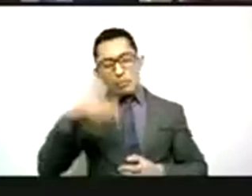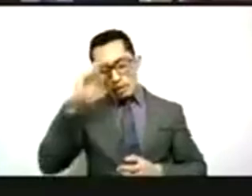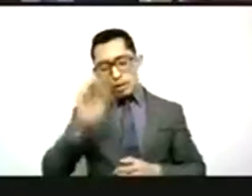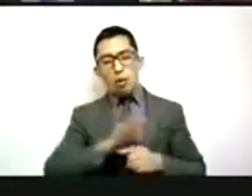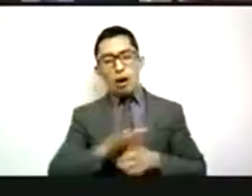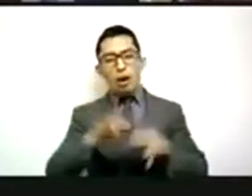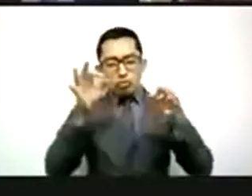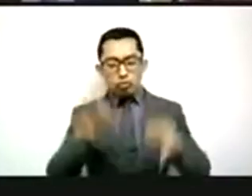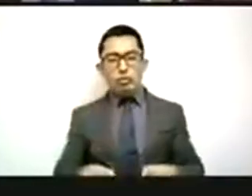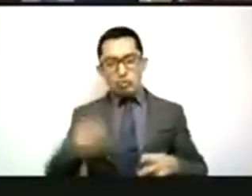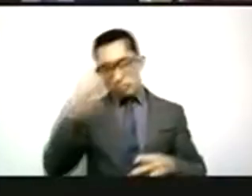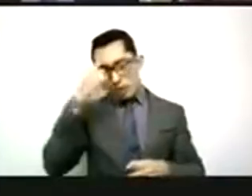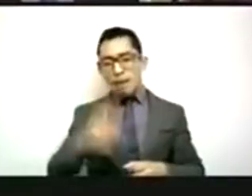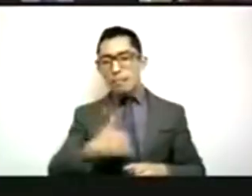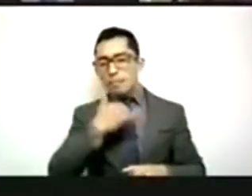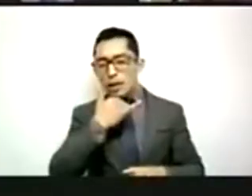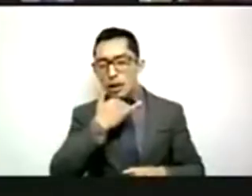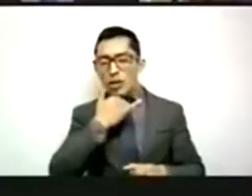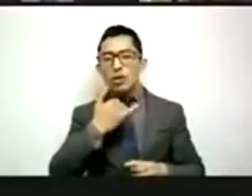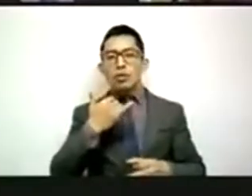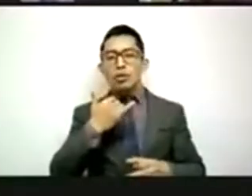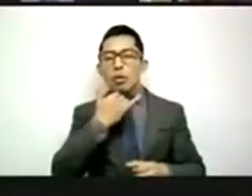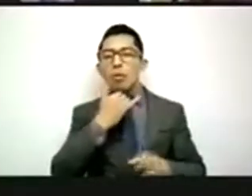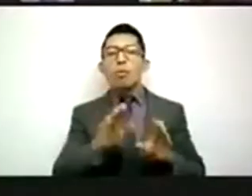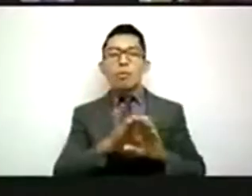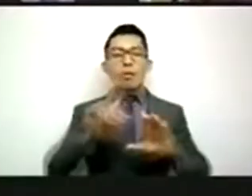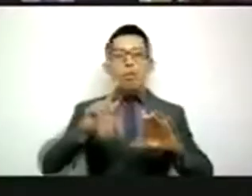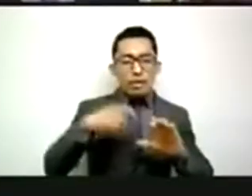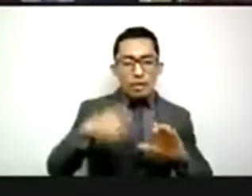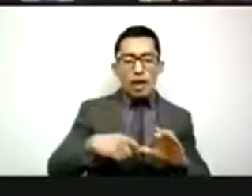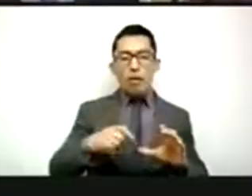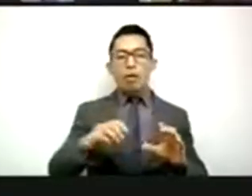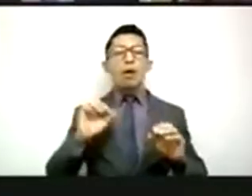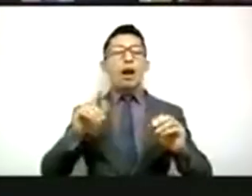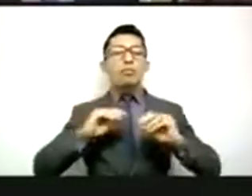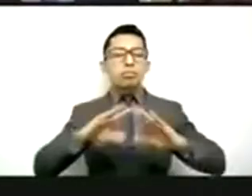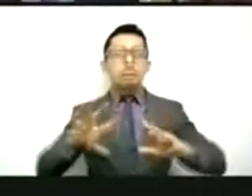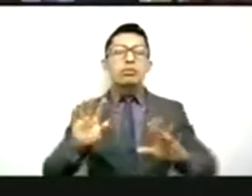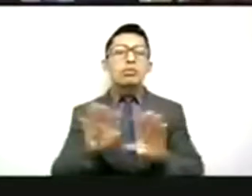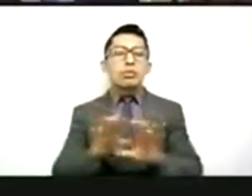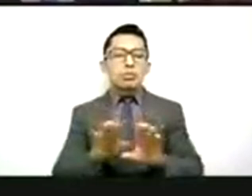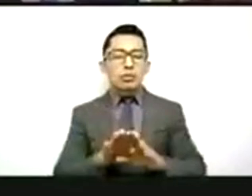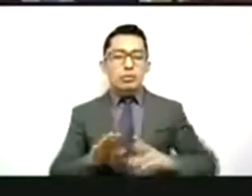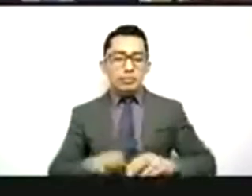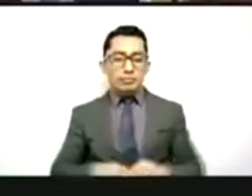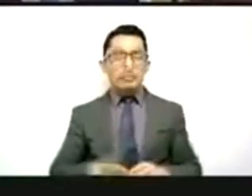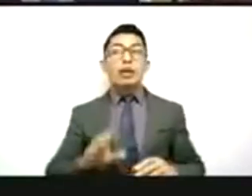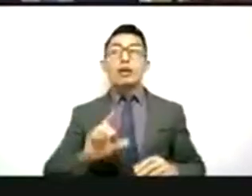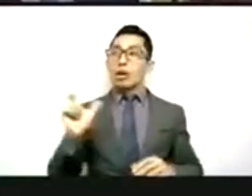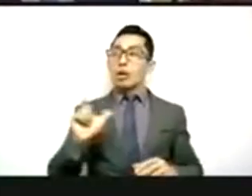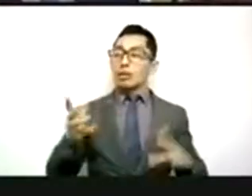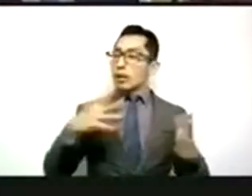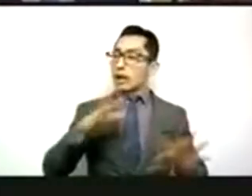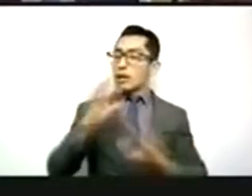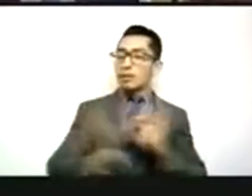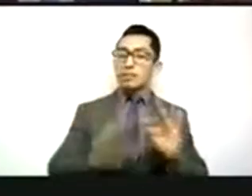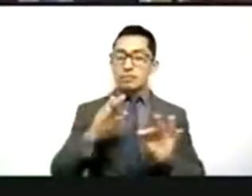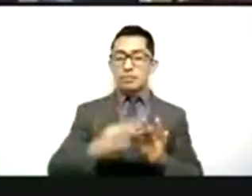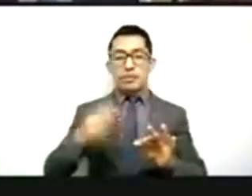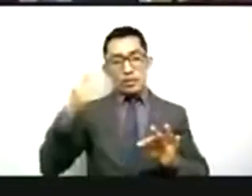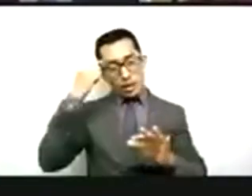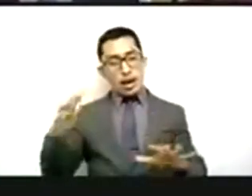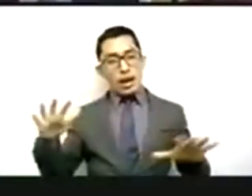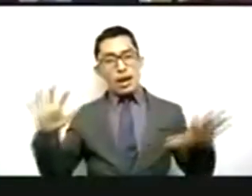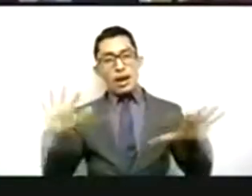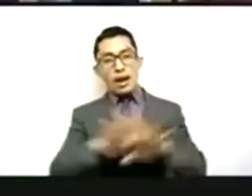que hayan cursado y una vez que hayan deconstruido y una vez que hayan roto el